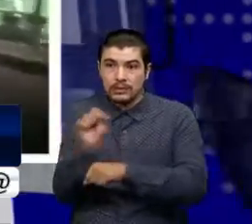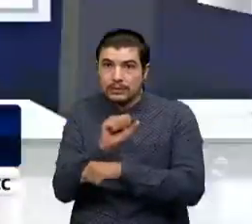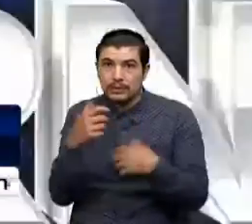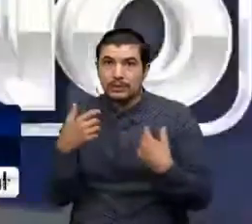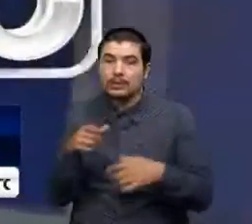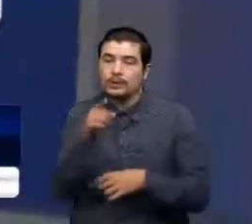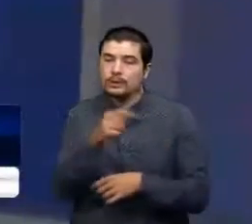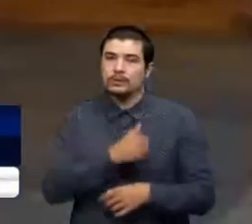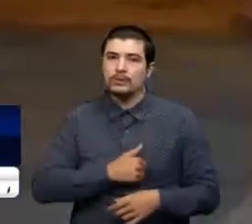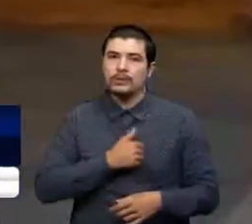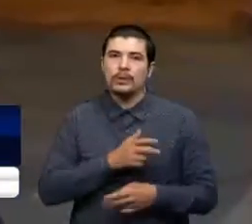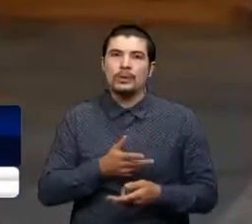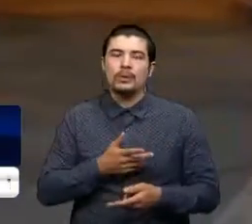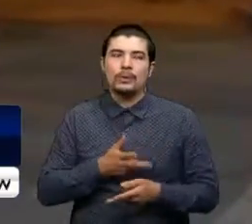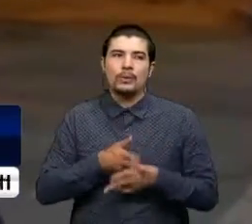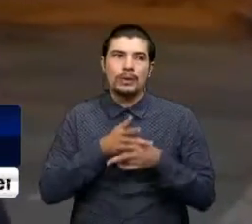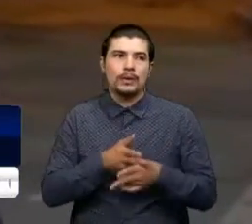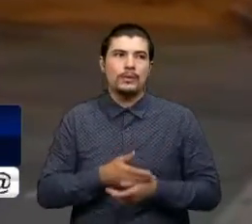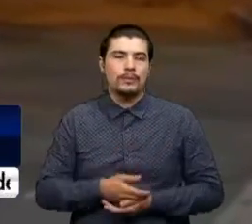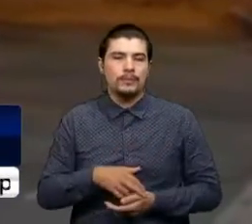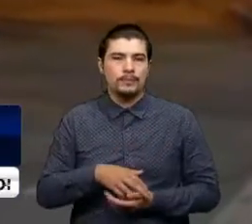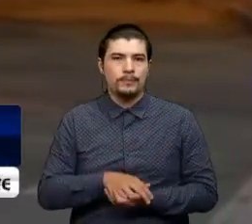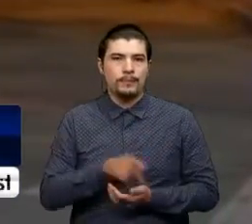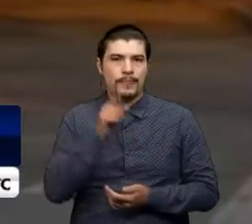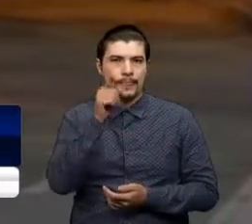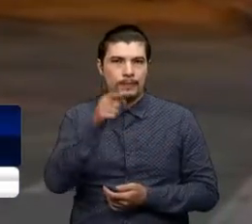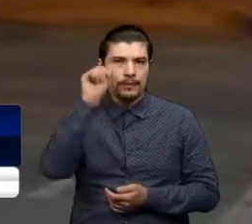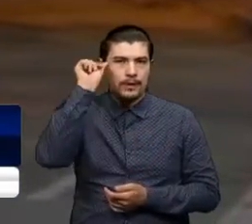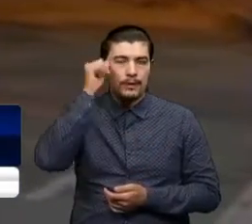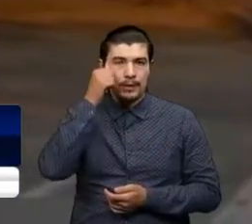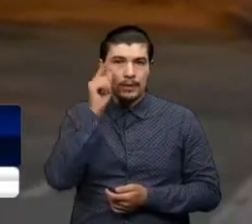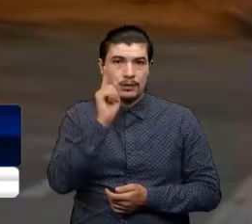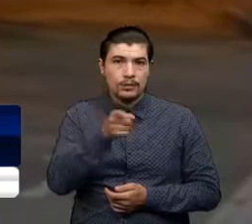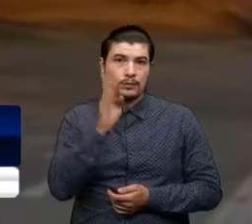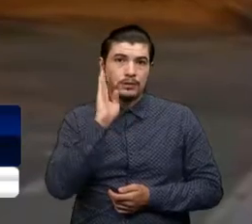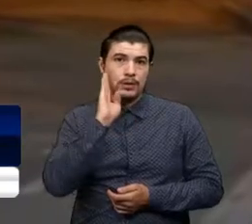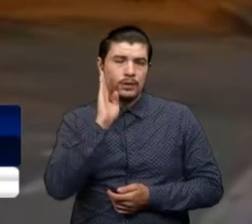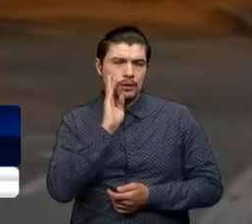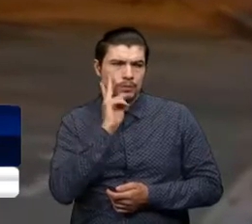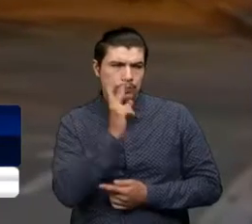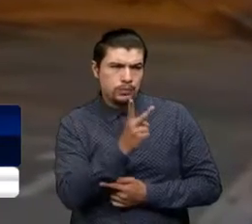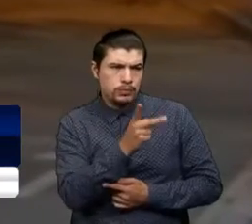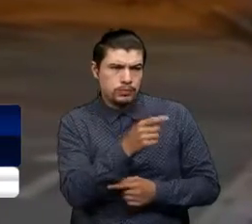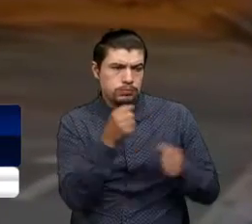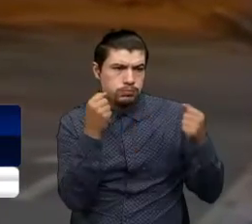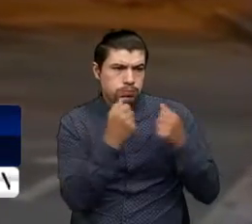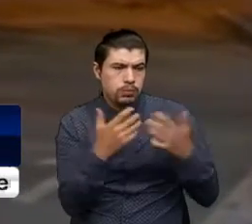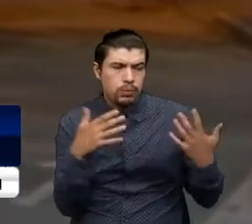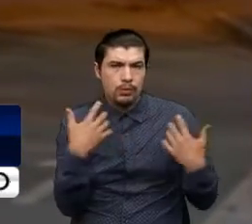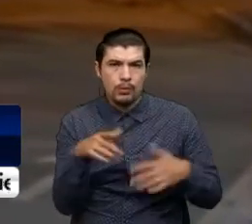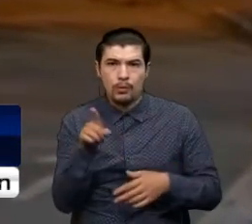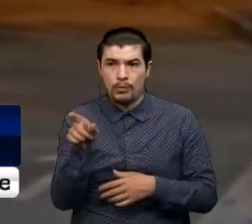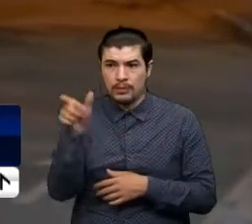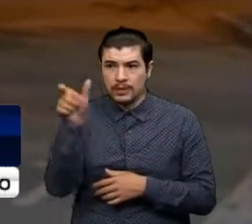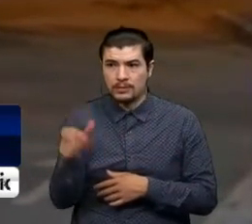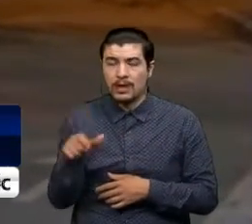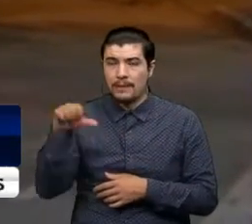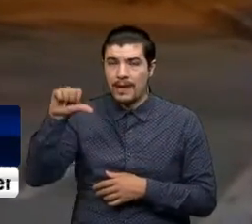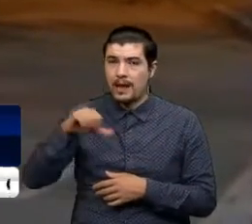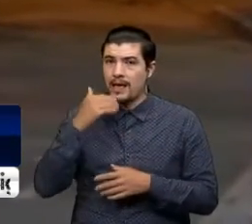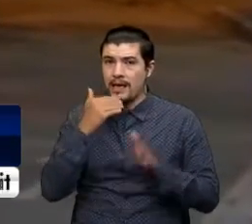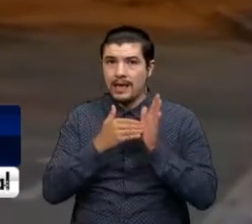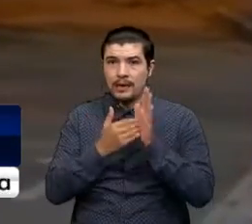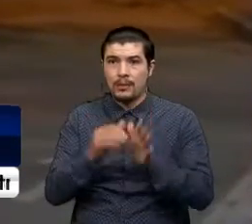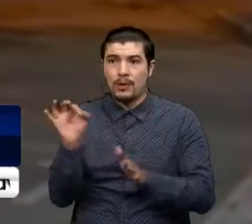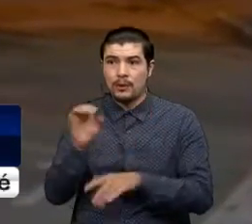muchachos. Y recuerde, si usted graba con su teléfono celular un accidente a una persona mal parqueada o realizando algo indebido en